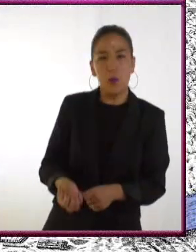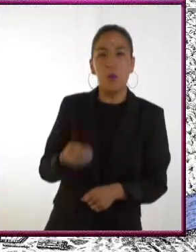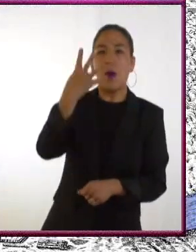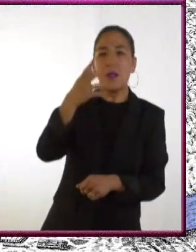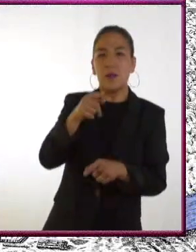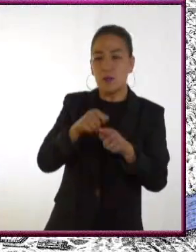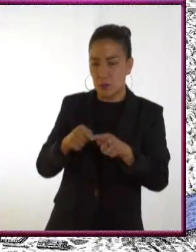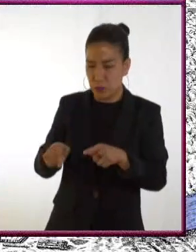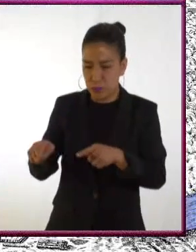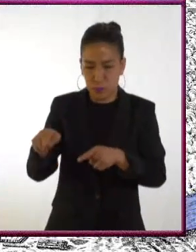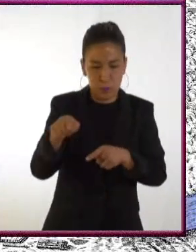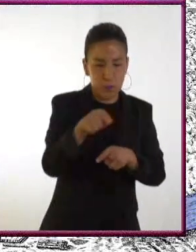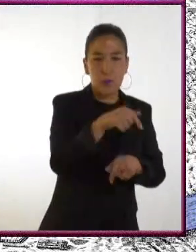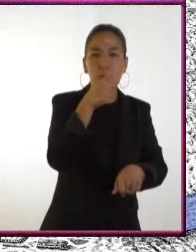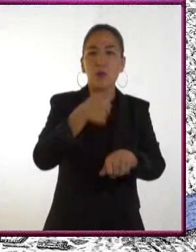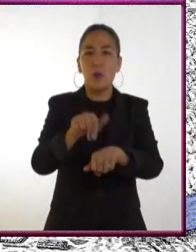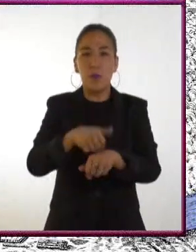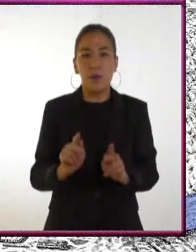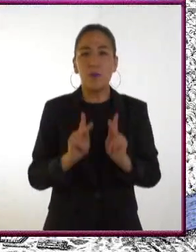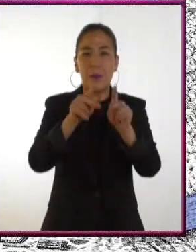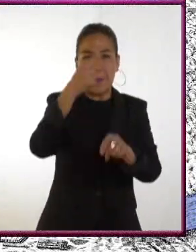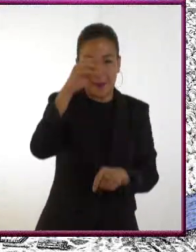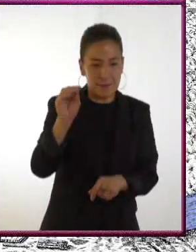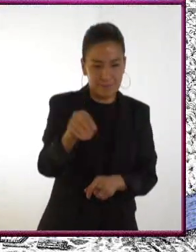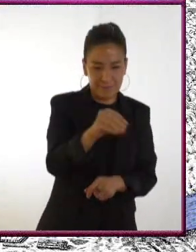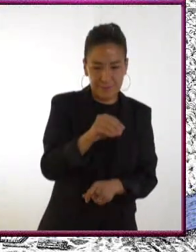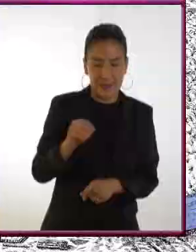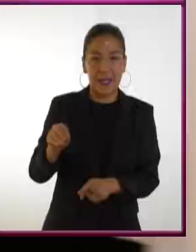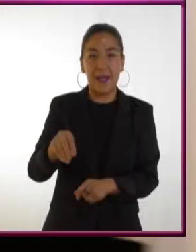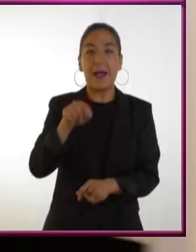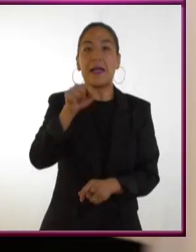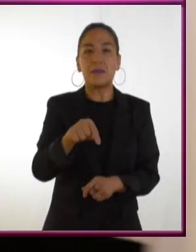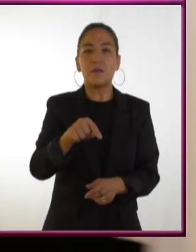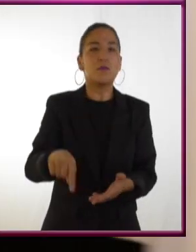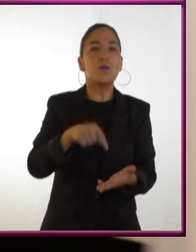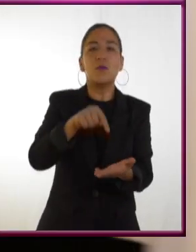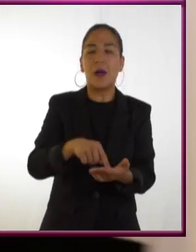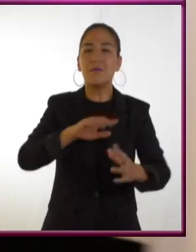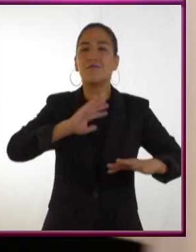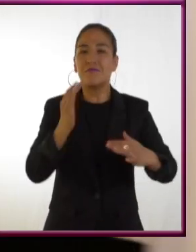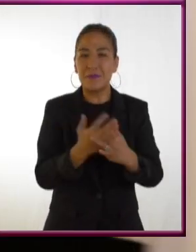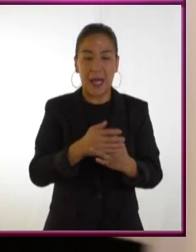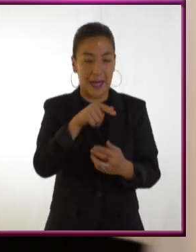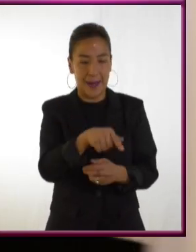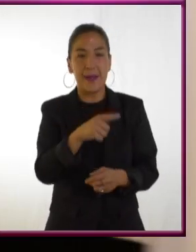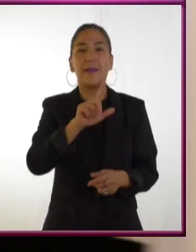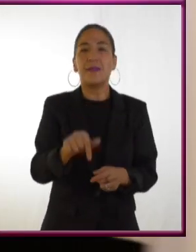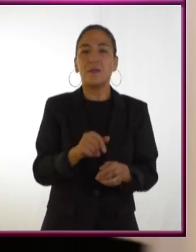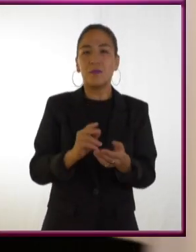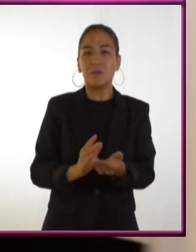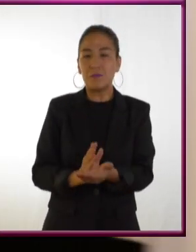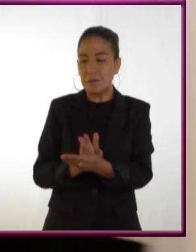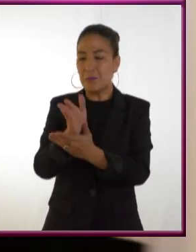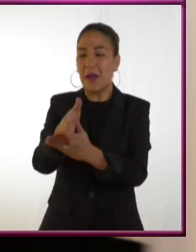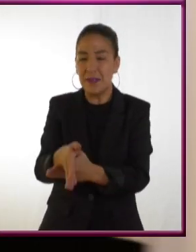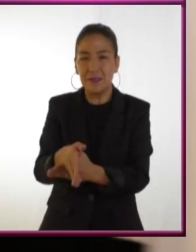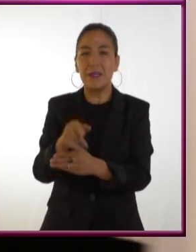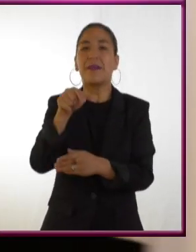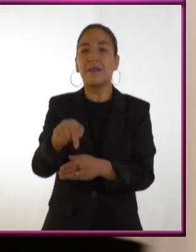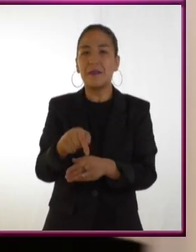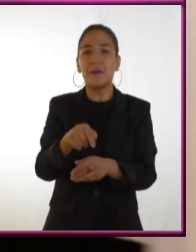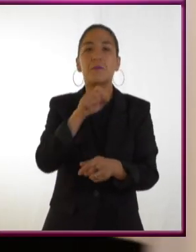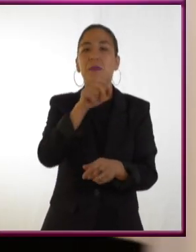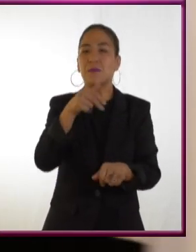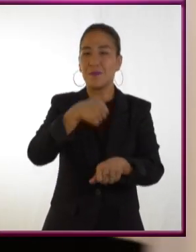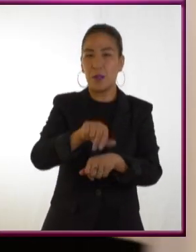en el número de puentes que lleva a cada uno de los vértices y los puntos intermedios por los que vamos a ir pasando tengan